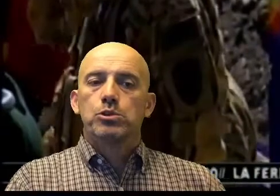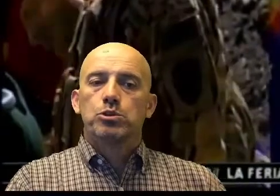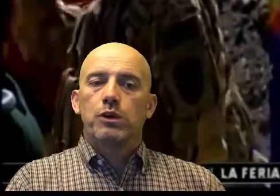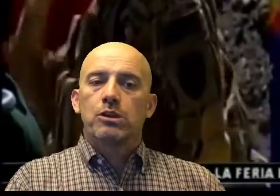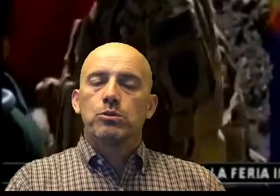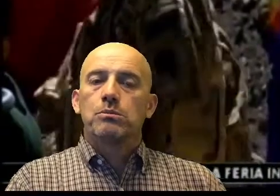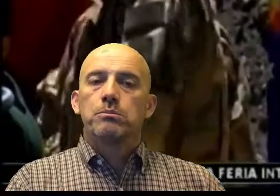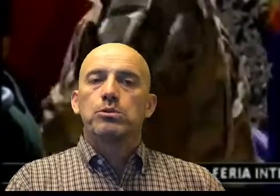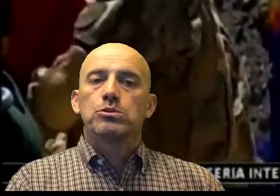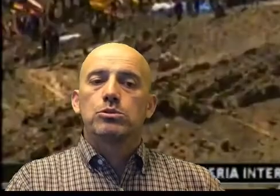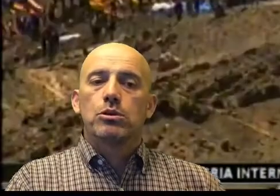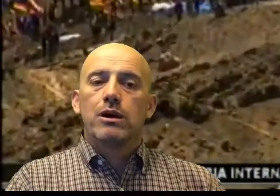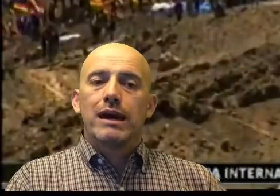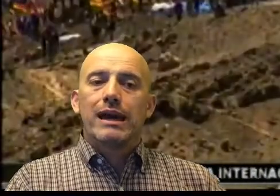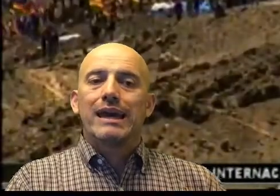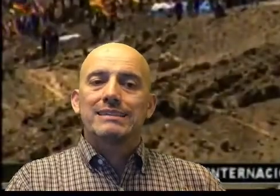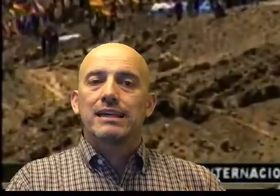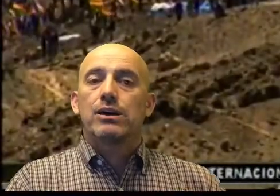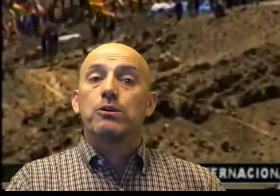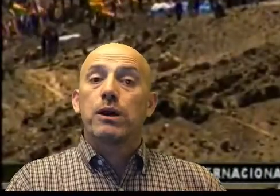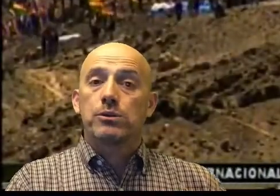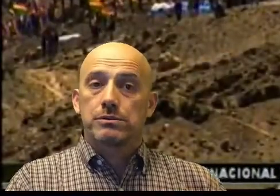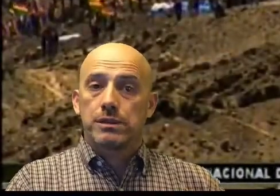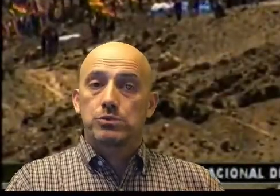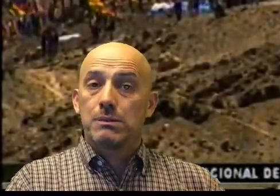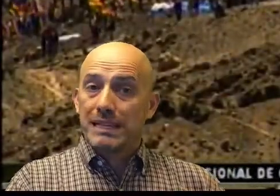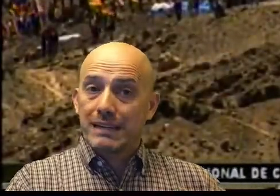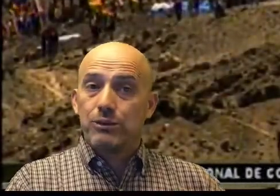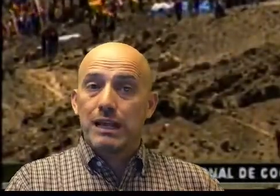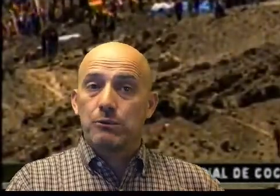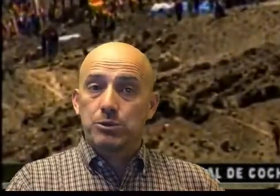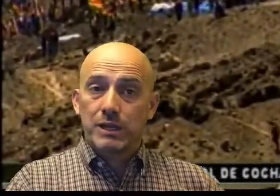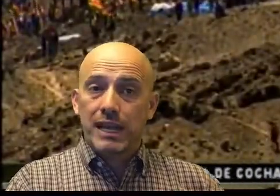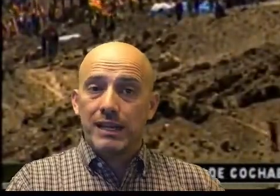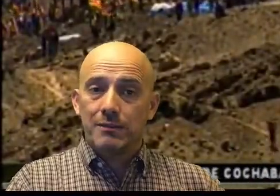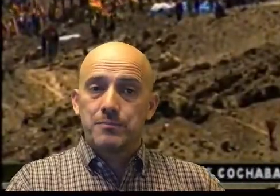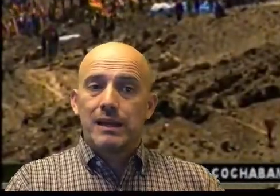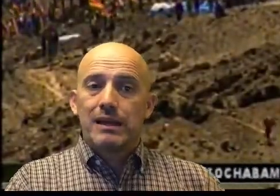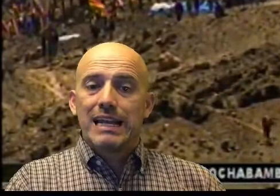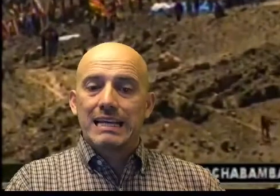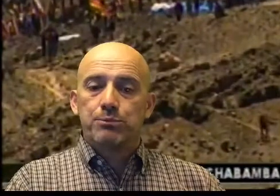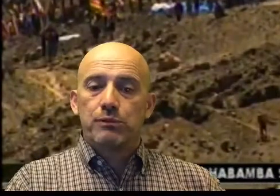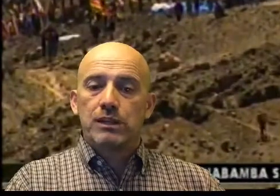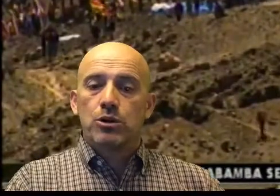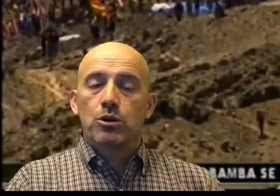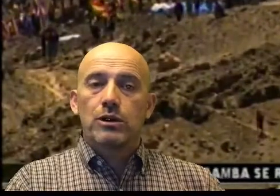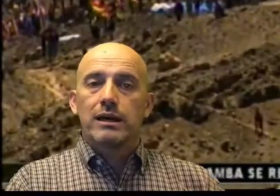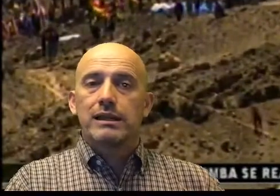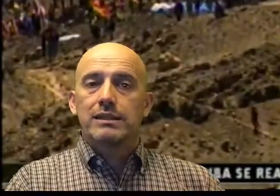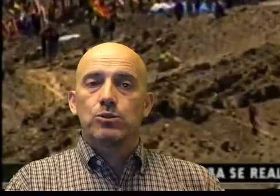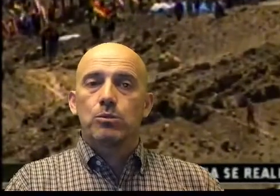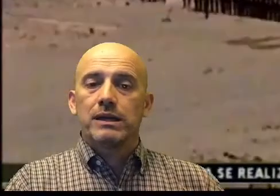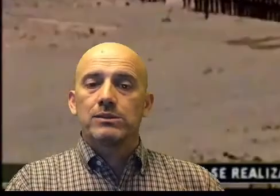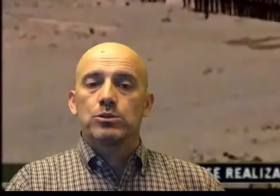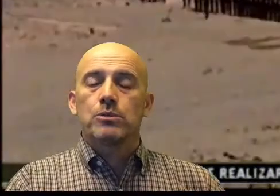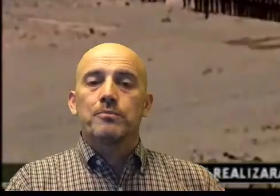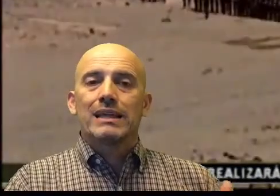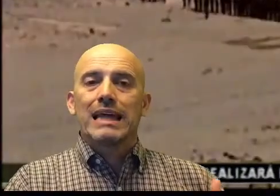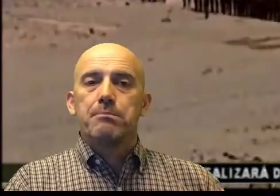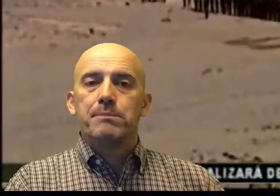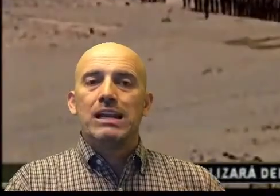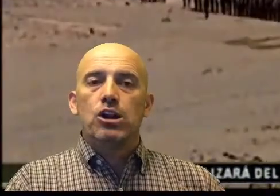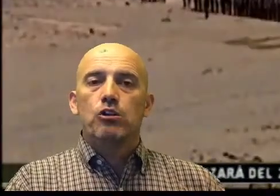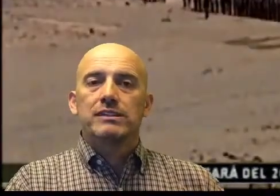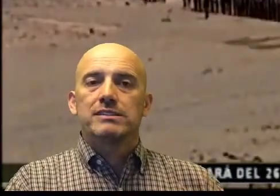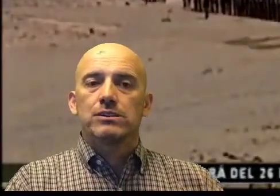punto edu punto ese ecuador es una página ecuatoriana la que publicó este documento